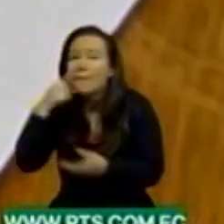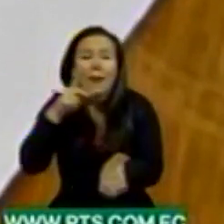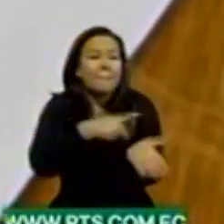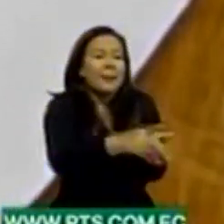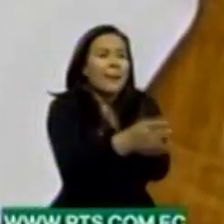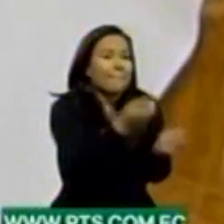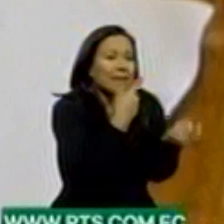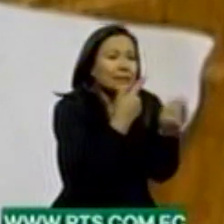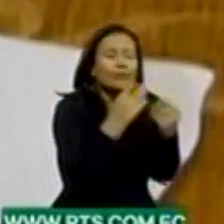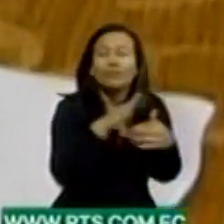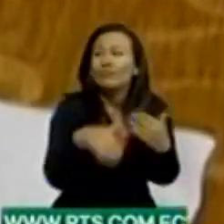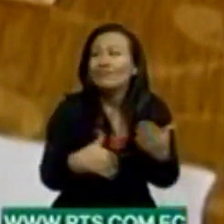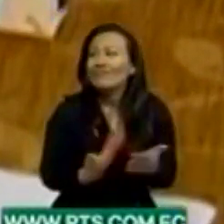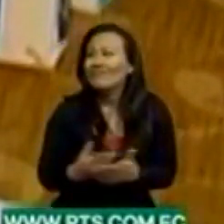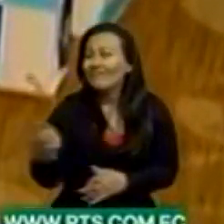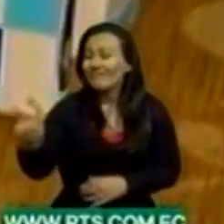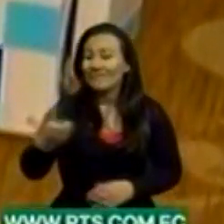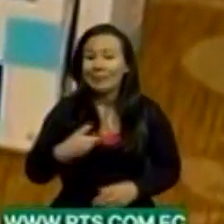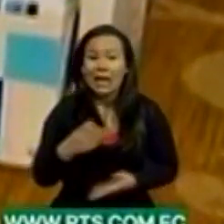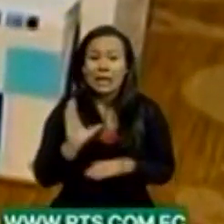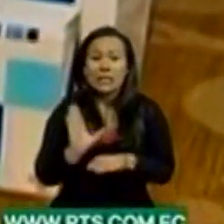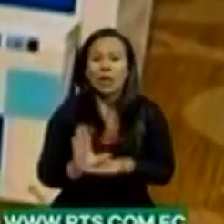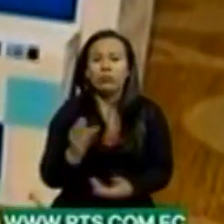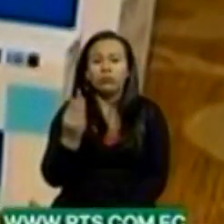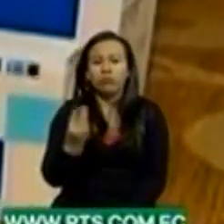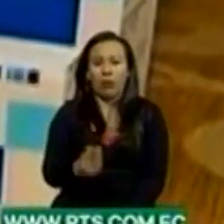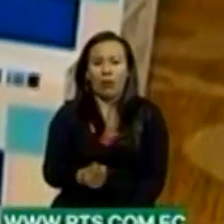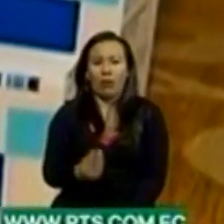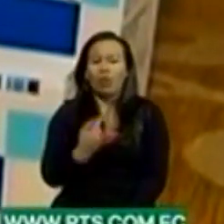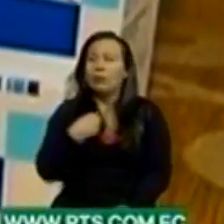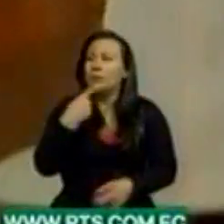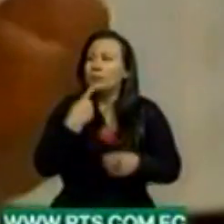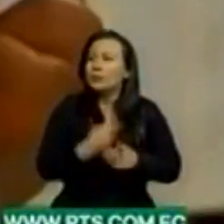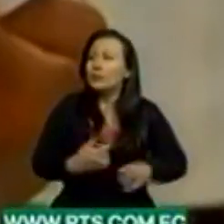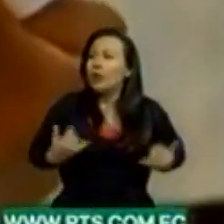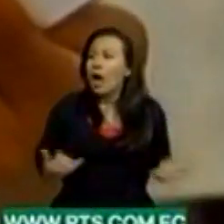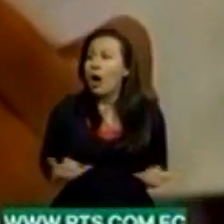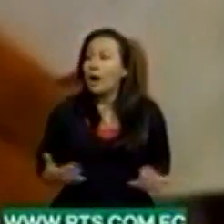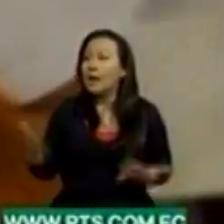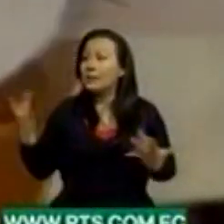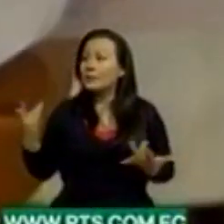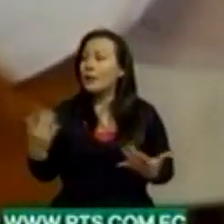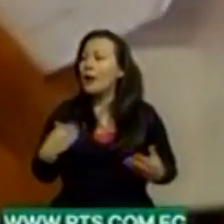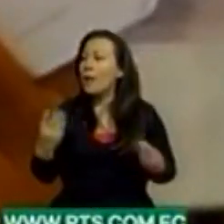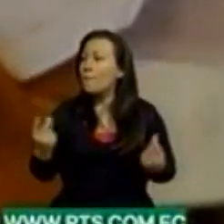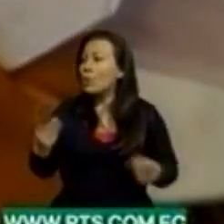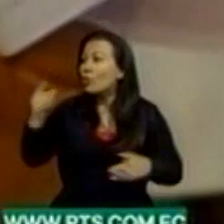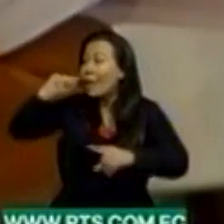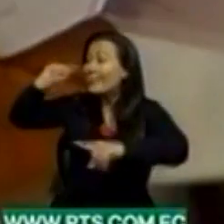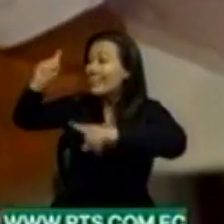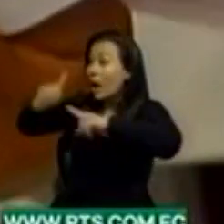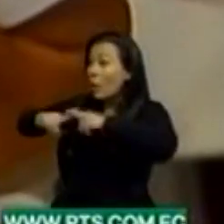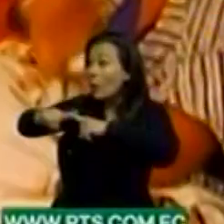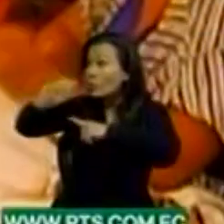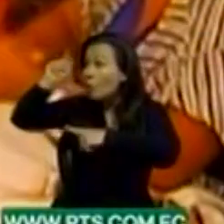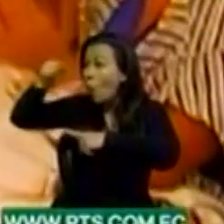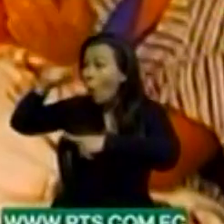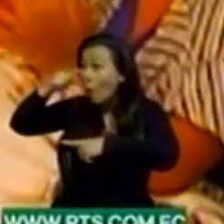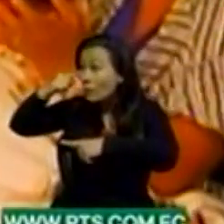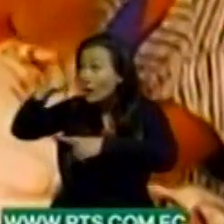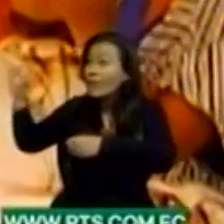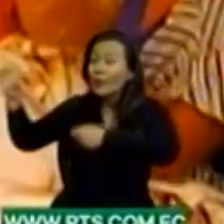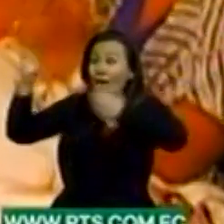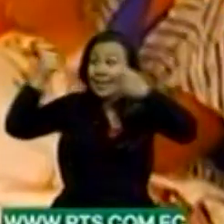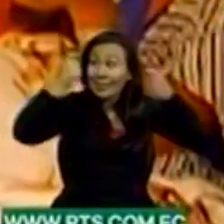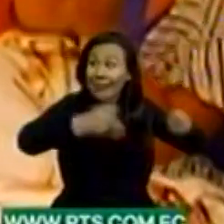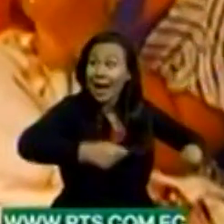tratamientos. Él indica que lo que reciben del IES no es lo suficiente y ahora esperan pronto el dinero del acuerdo que llegó el gobierno con el gremio que levantó